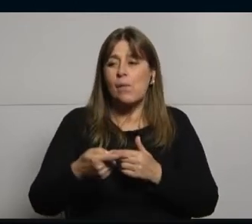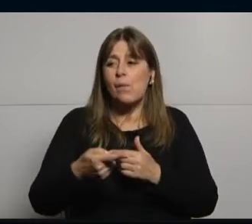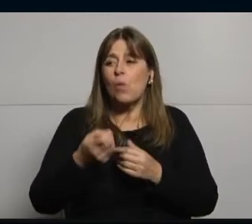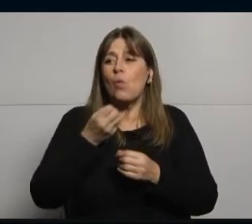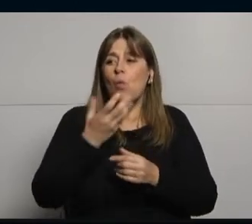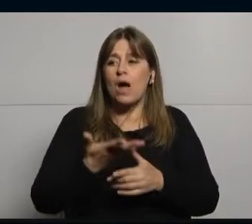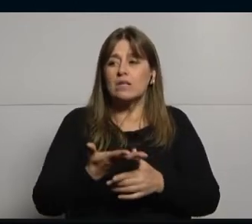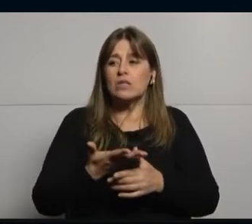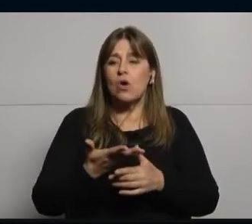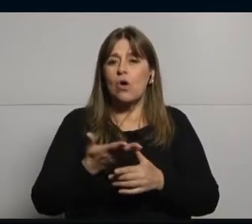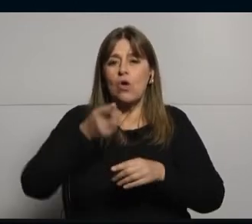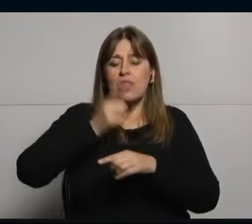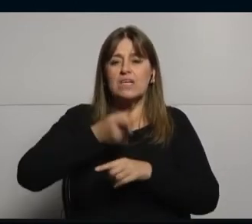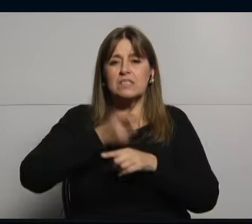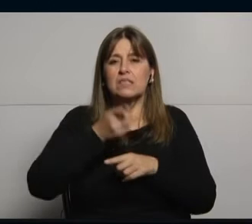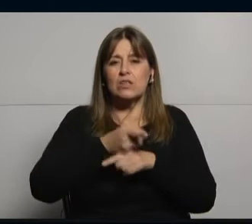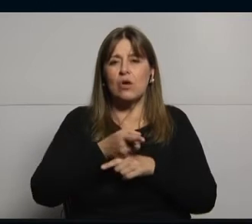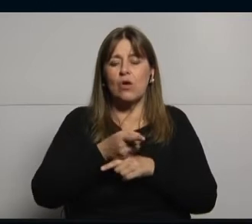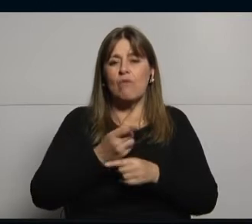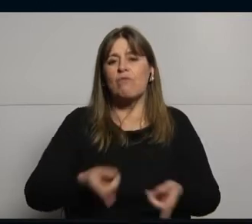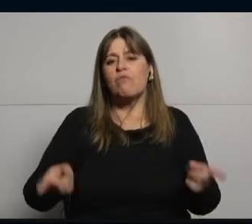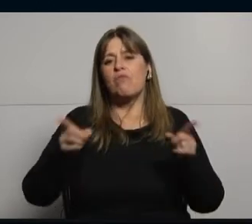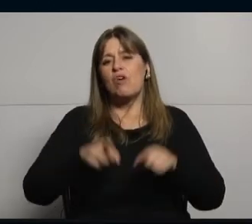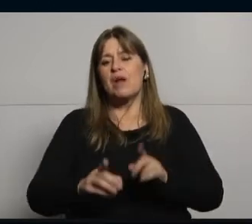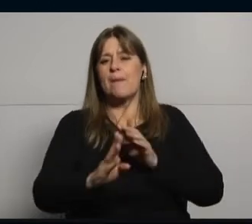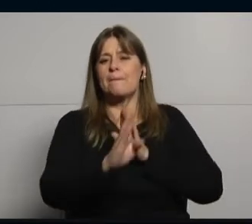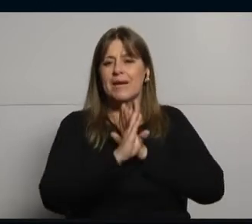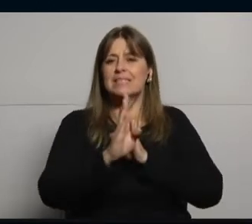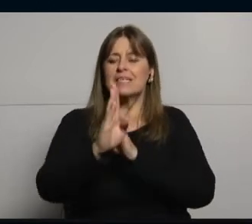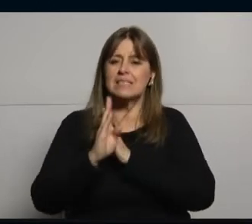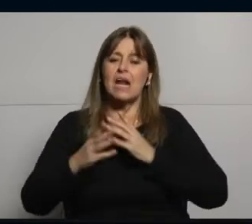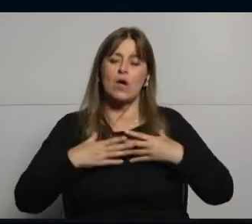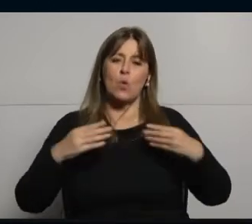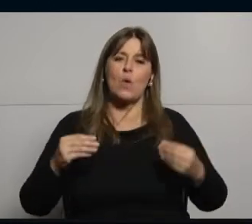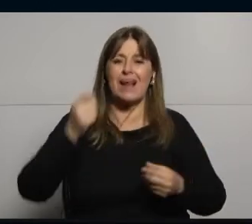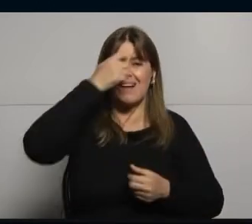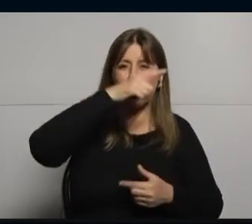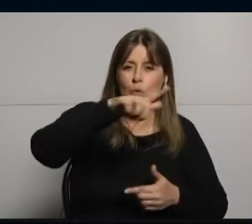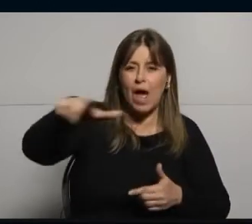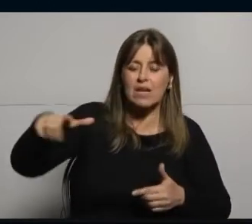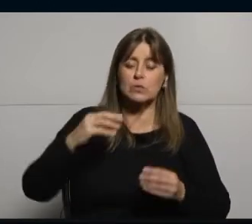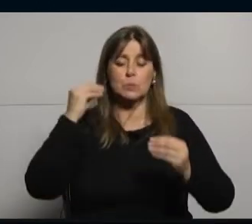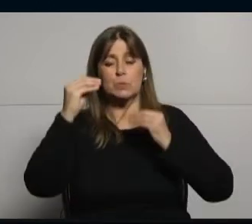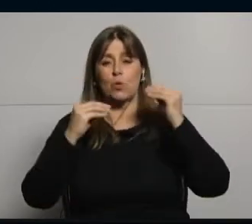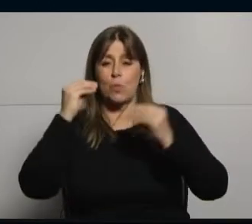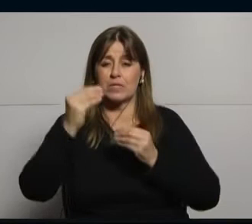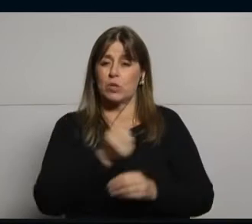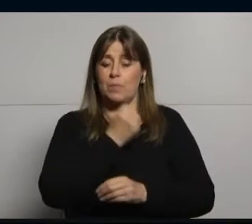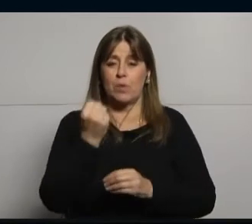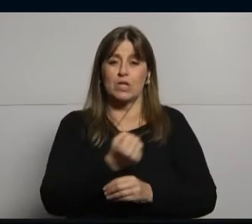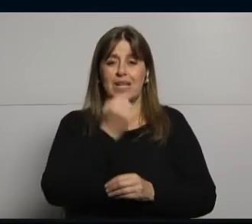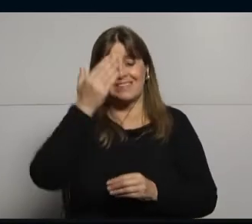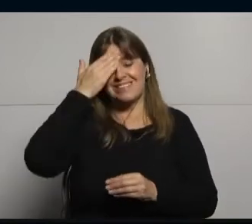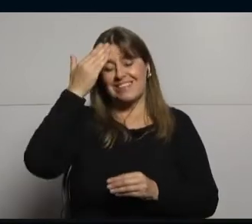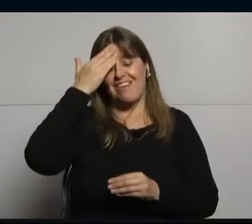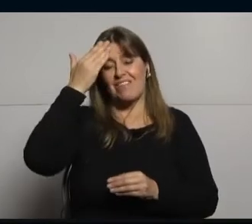cuando se decidió volver a la presencialidad en las escuelas rurales, era una preocupación importante